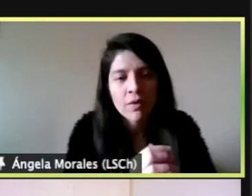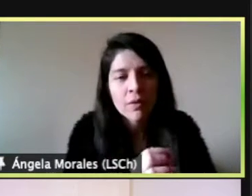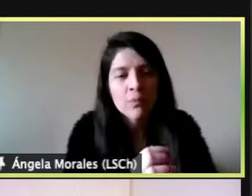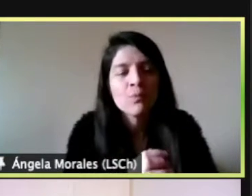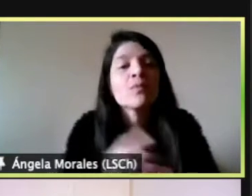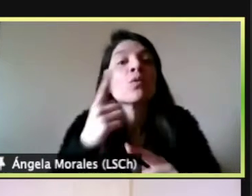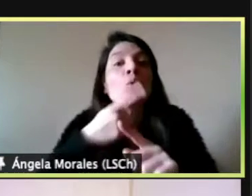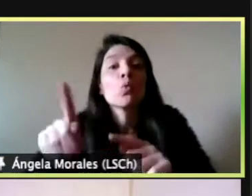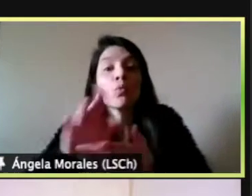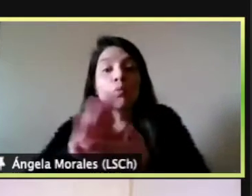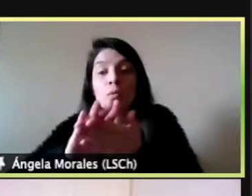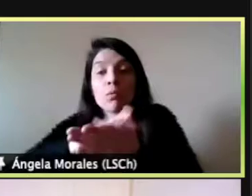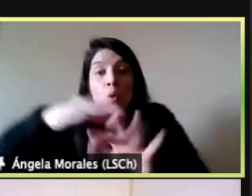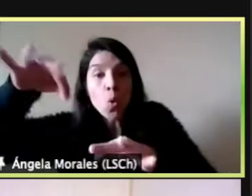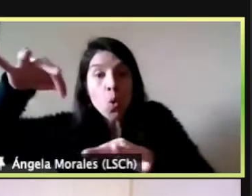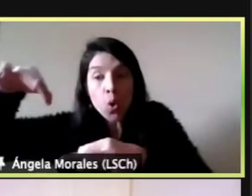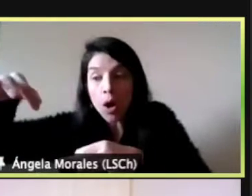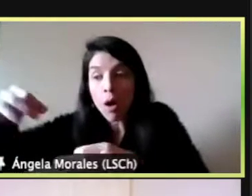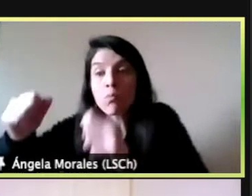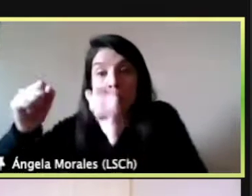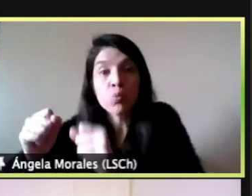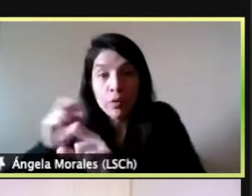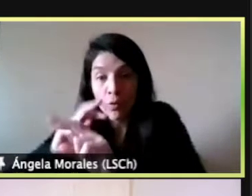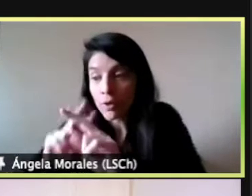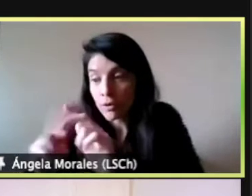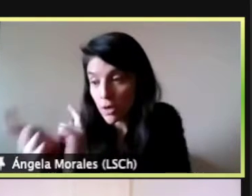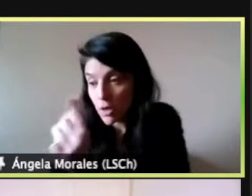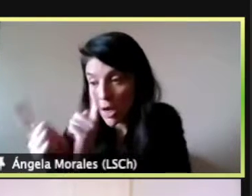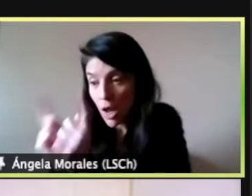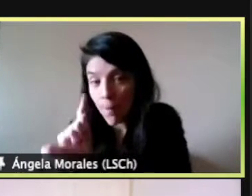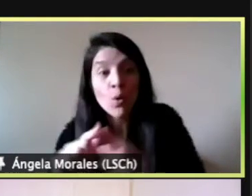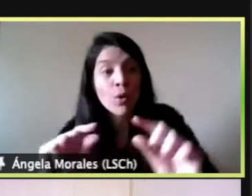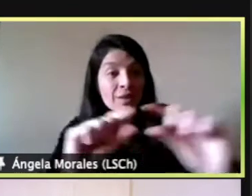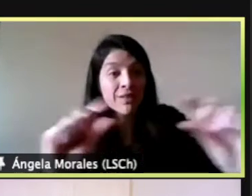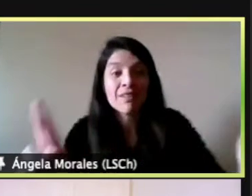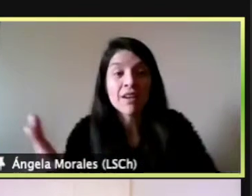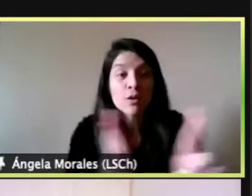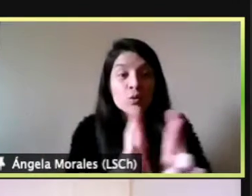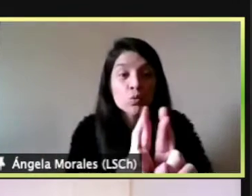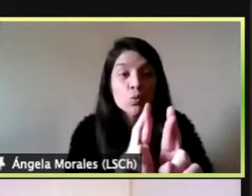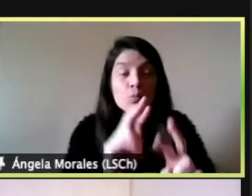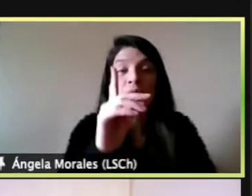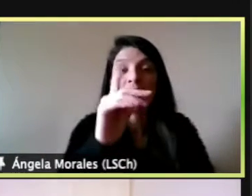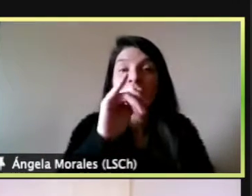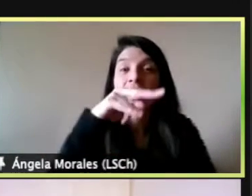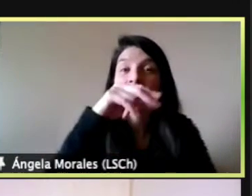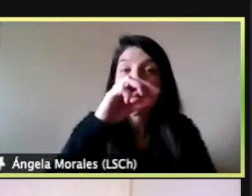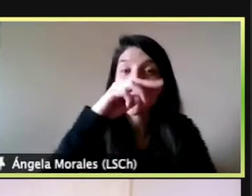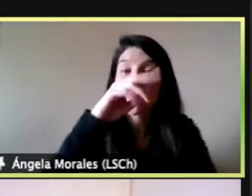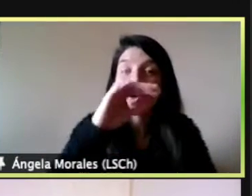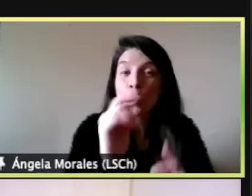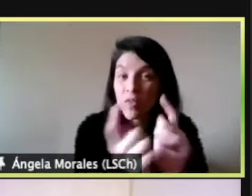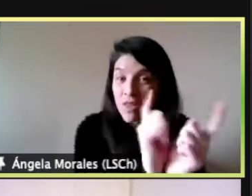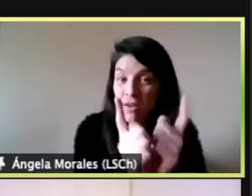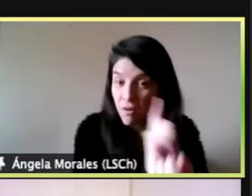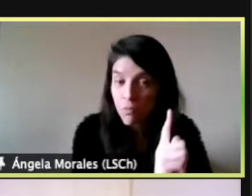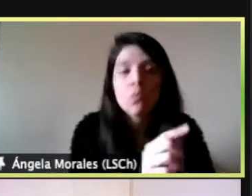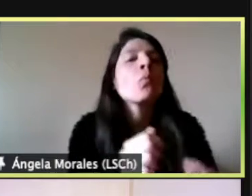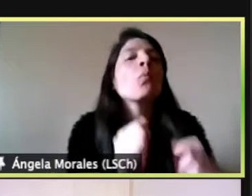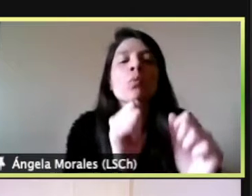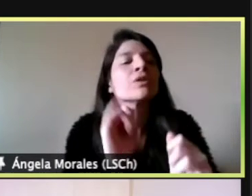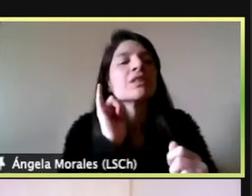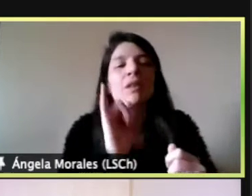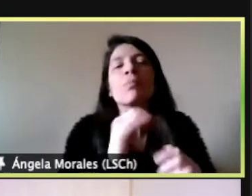en este resumen consolidado dinámico vamos a tener siempre el valor correcto de la suma o